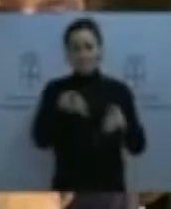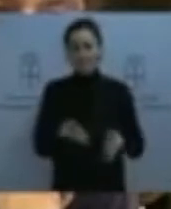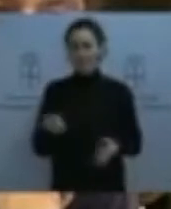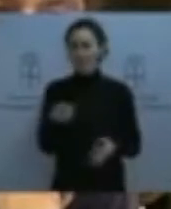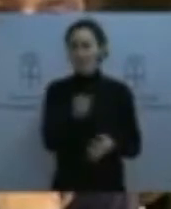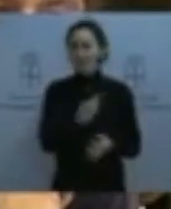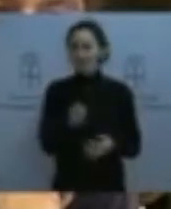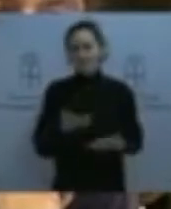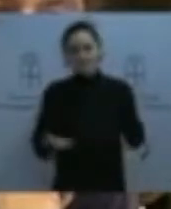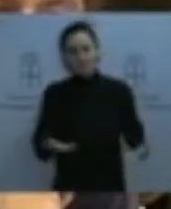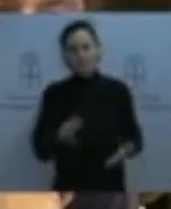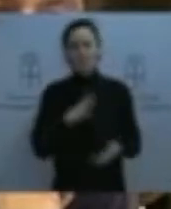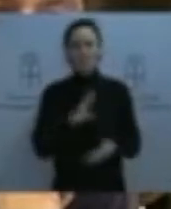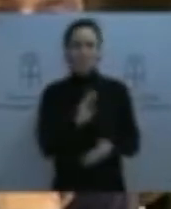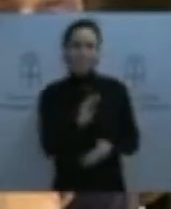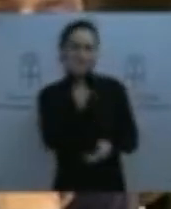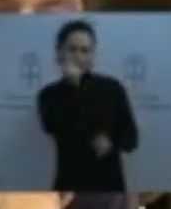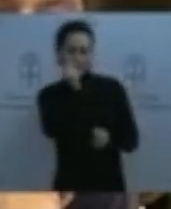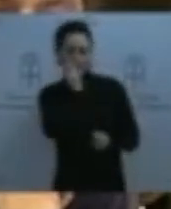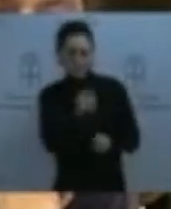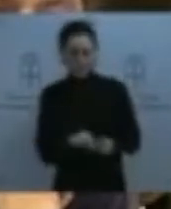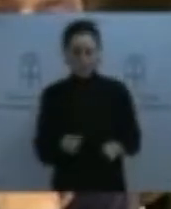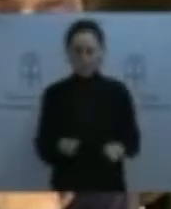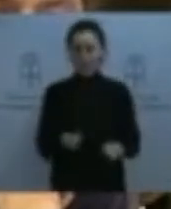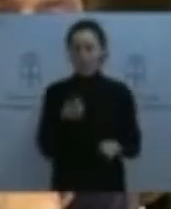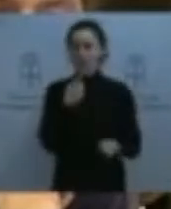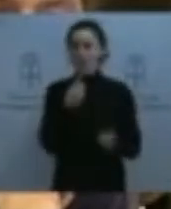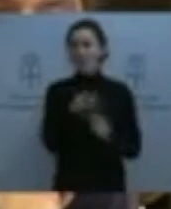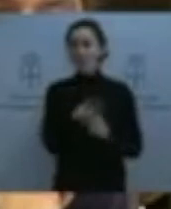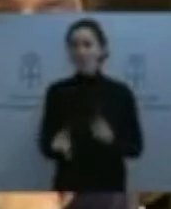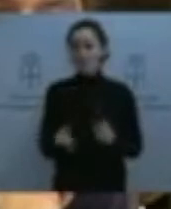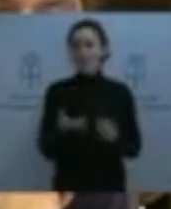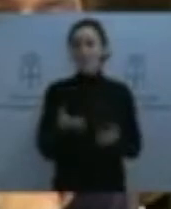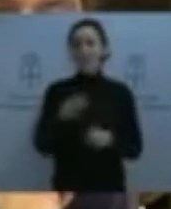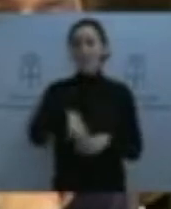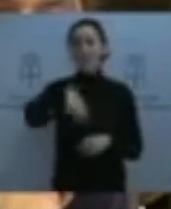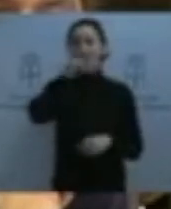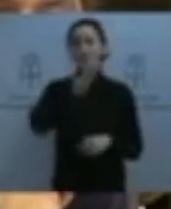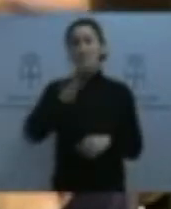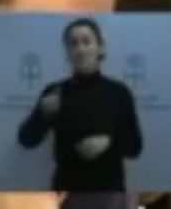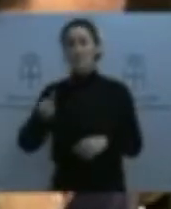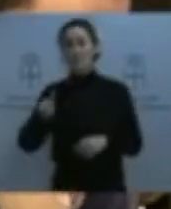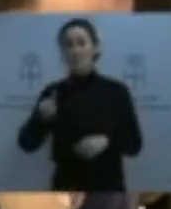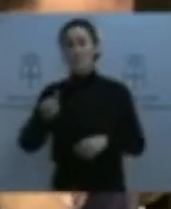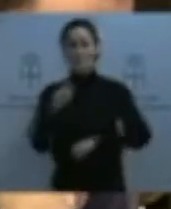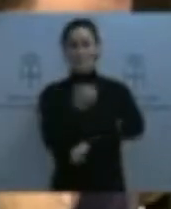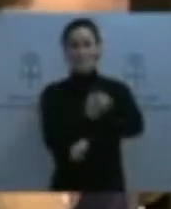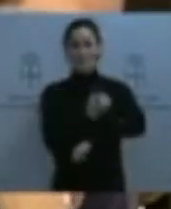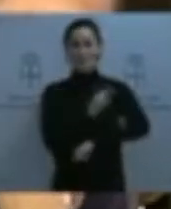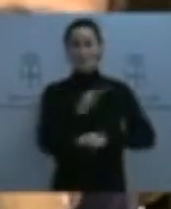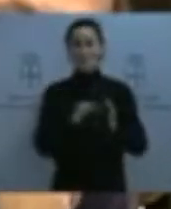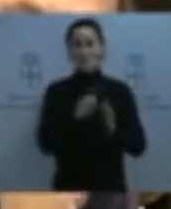Me gustaría hacerle una apreciación. Usted dice que la deuda de la laboral a 31 de diciembre de 2015 ascendía